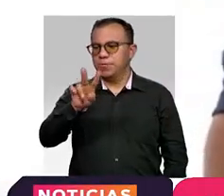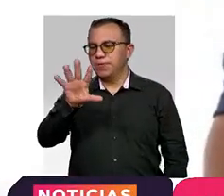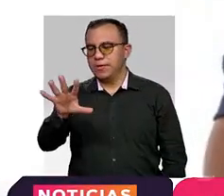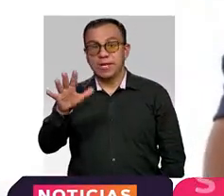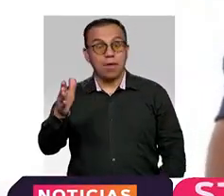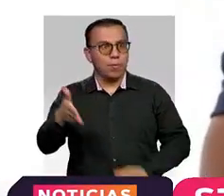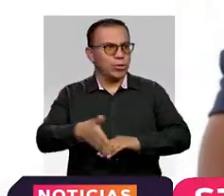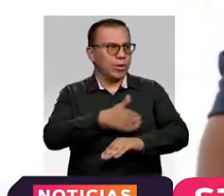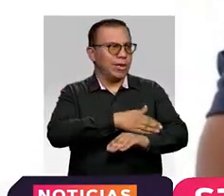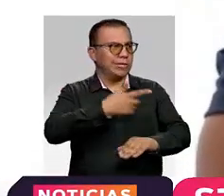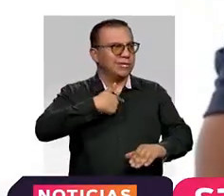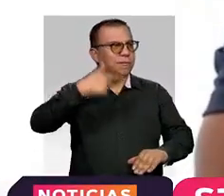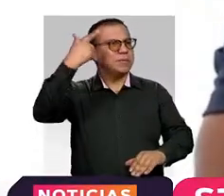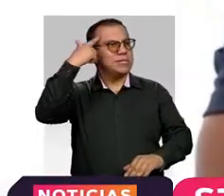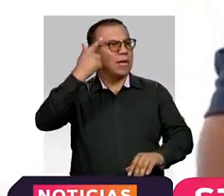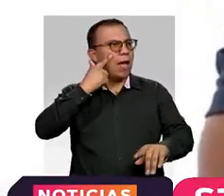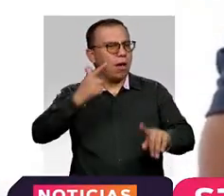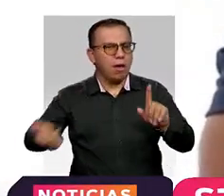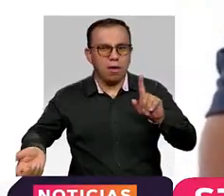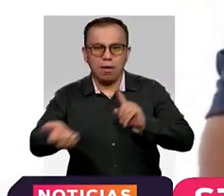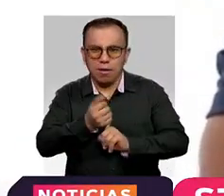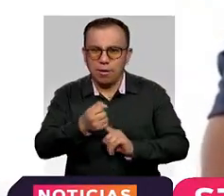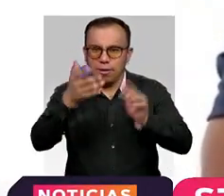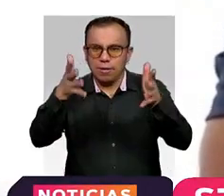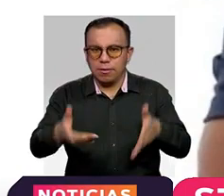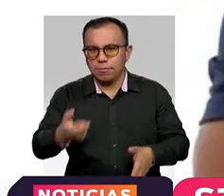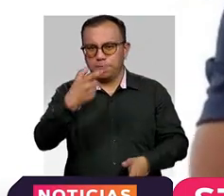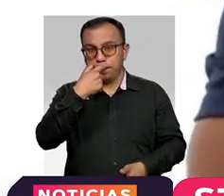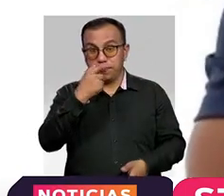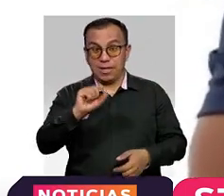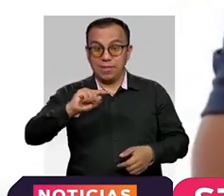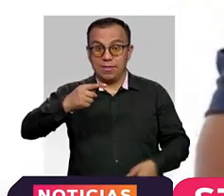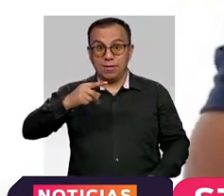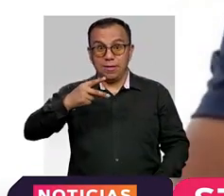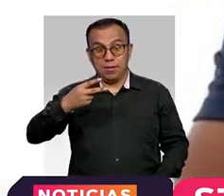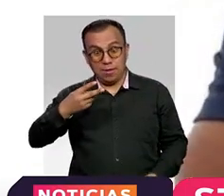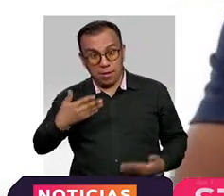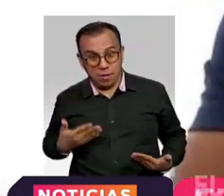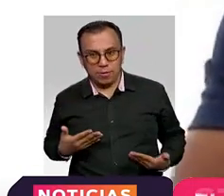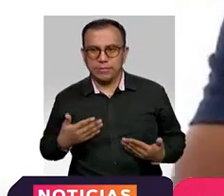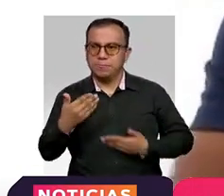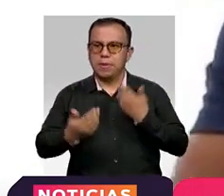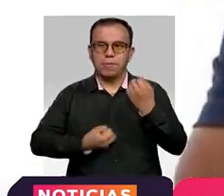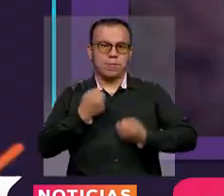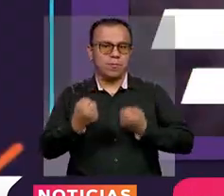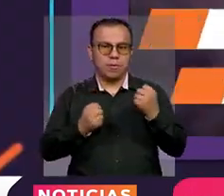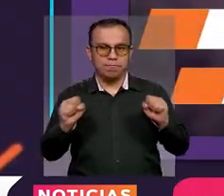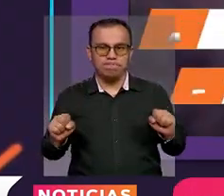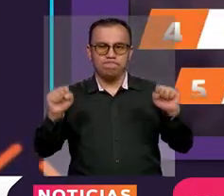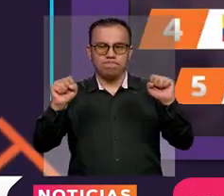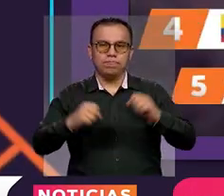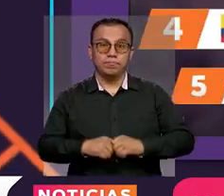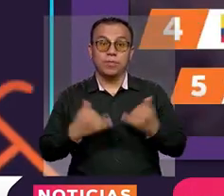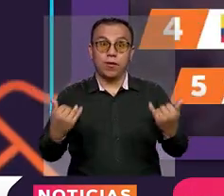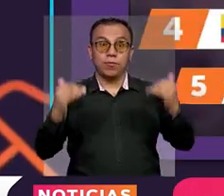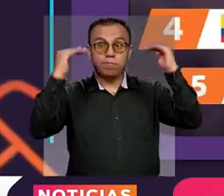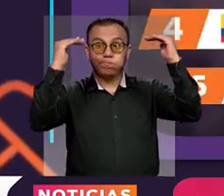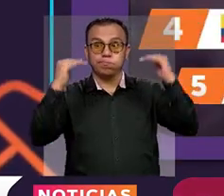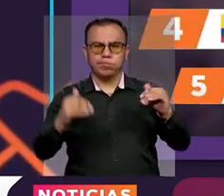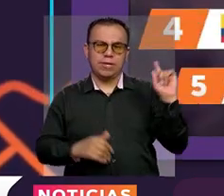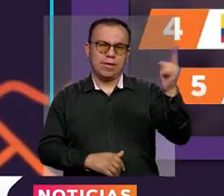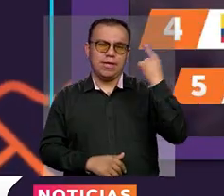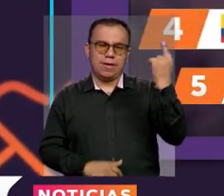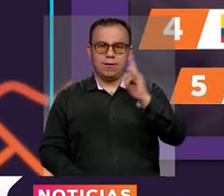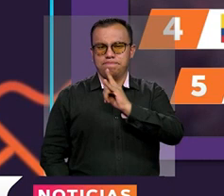porque nunca me imaginé que fuera a hacer 3 movimientos en una sola. En el medallero general,